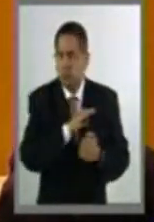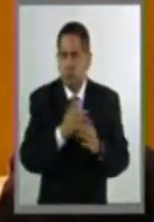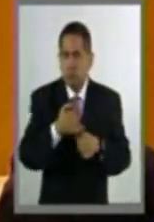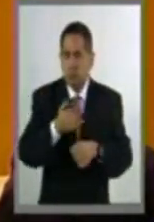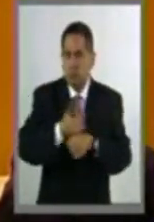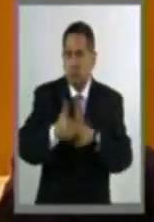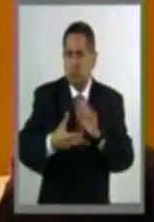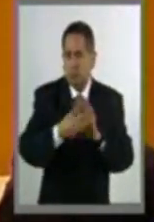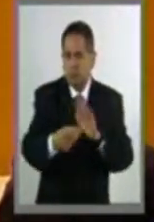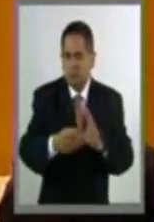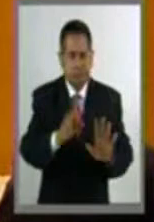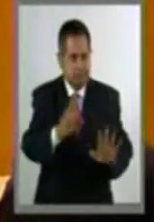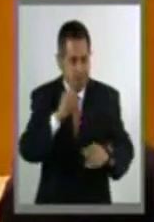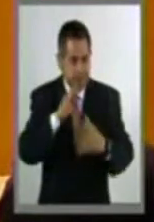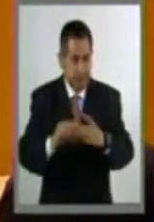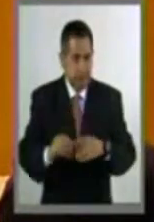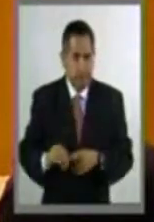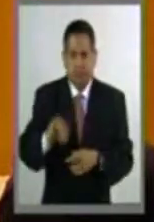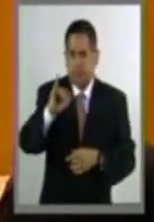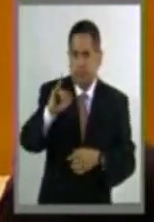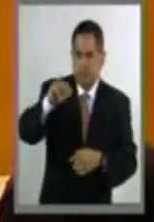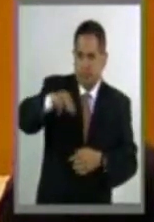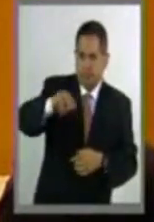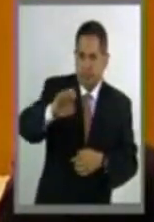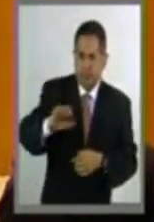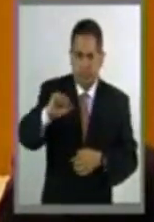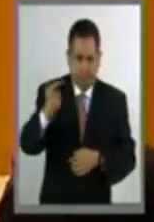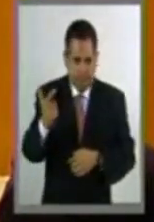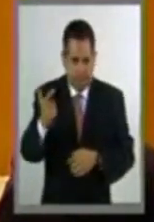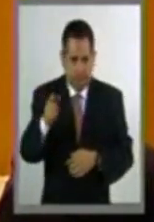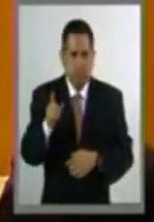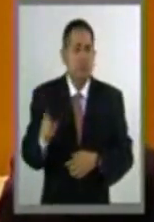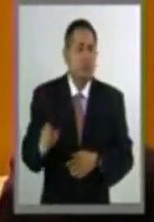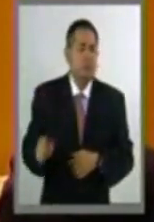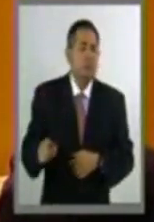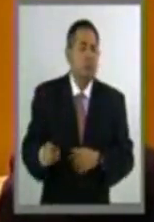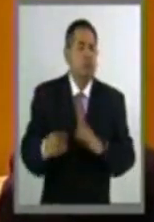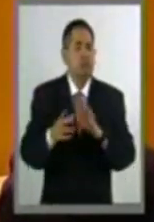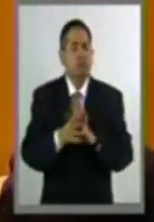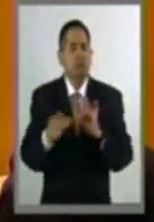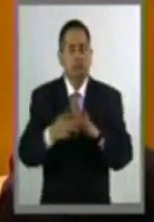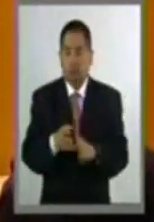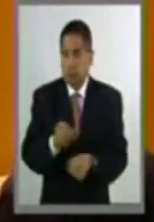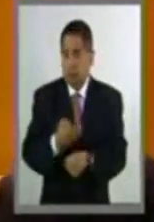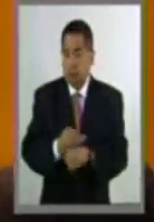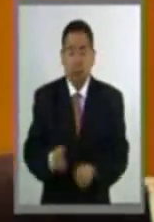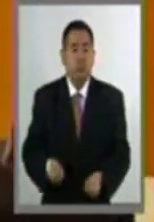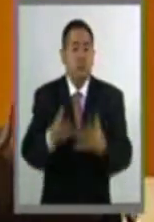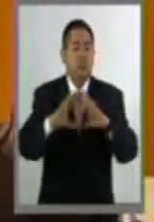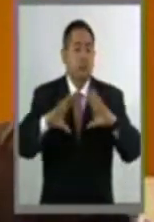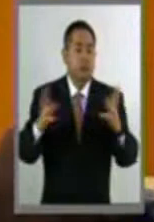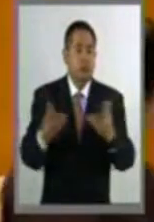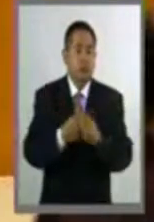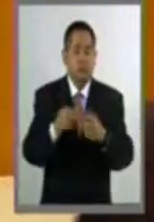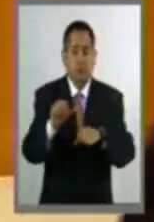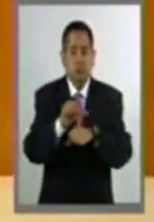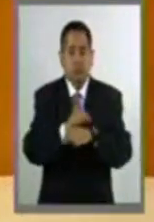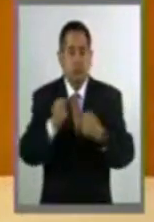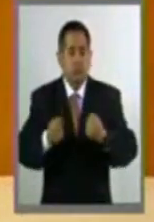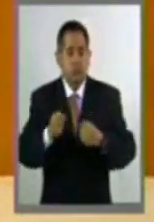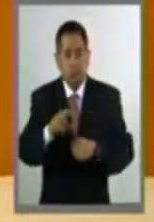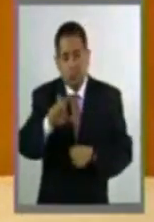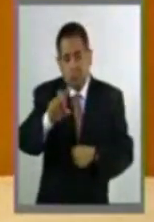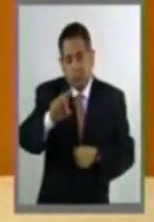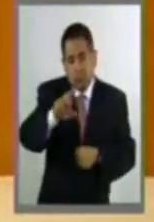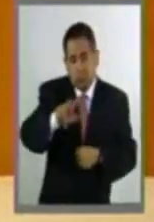con el Instituto Nacional de Estadística y Geografía, INEGI, en la actualidad circulan aproximadamente 38 millones